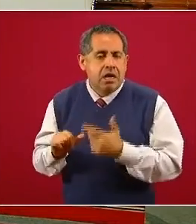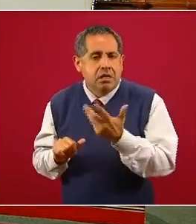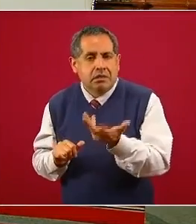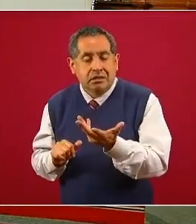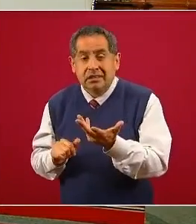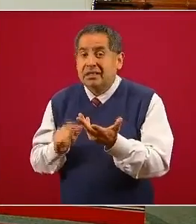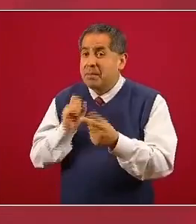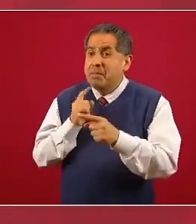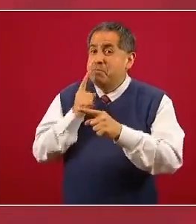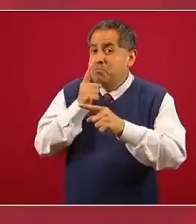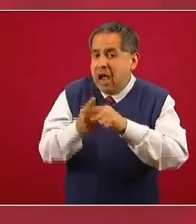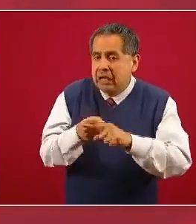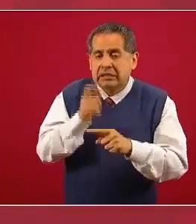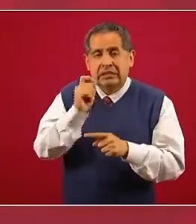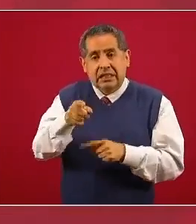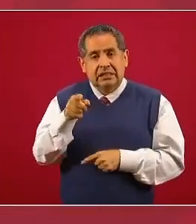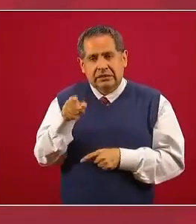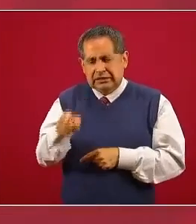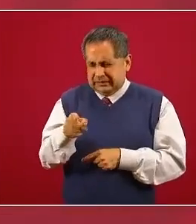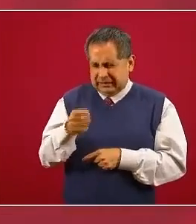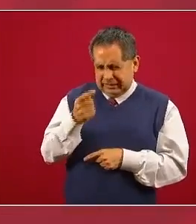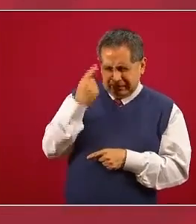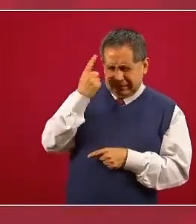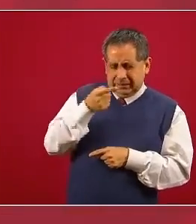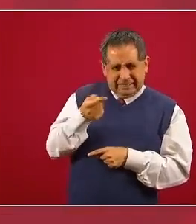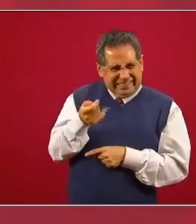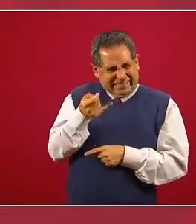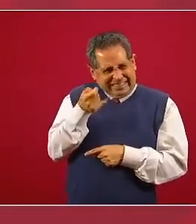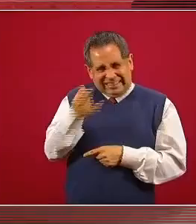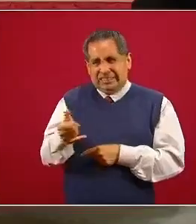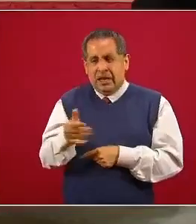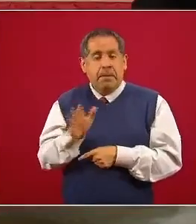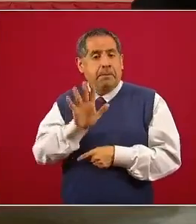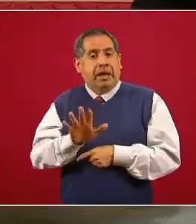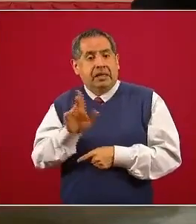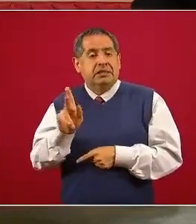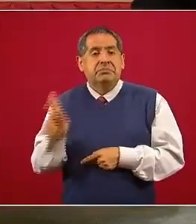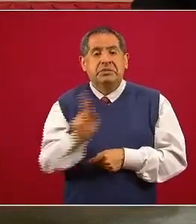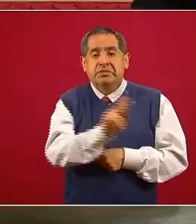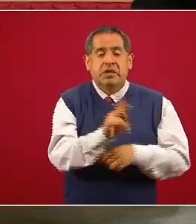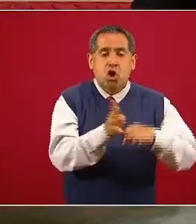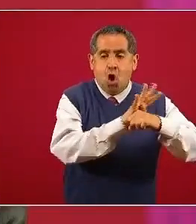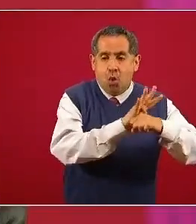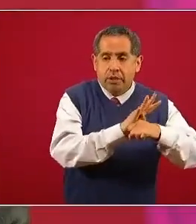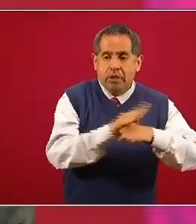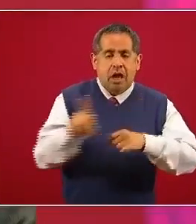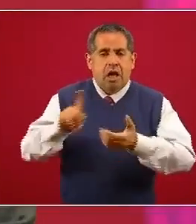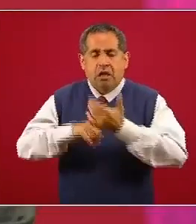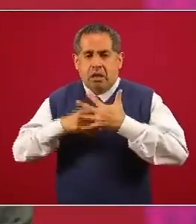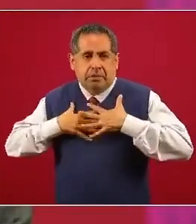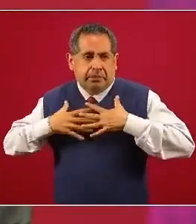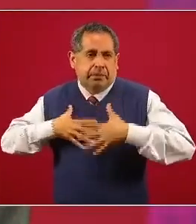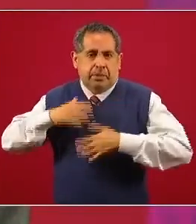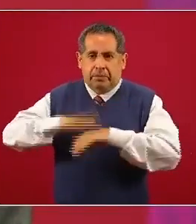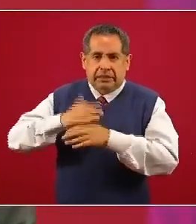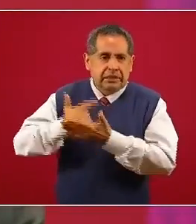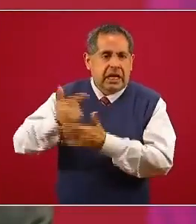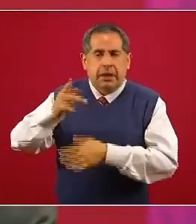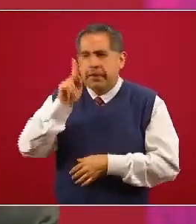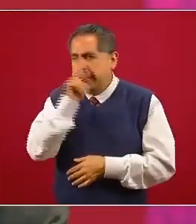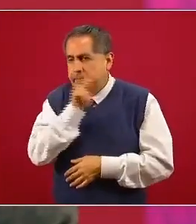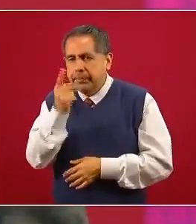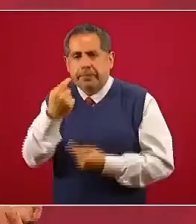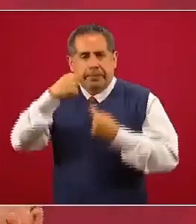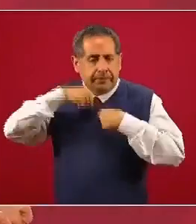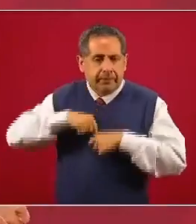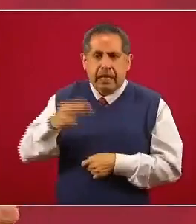de esa influenza, que tiene un comportamiento clínico y epidemiológico muy semejante al COVID, causa neumonía grave, se transmite por vía